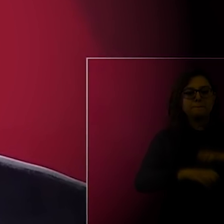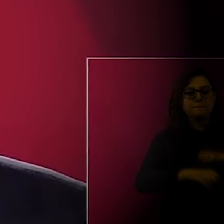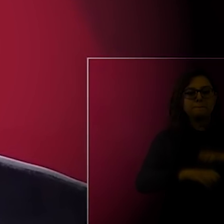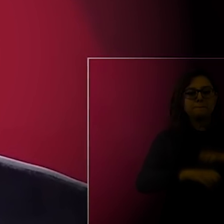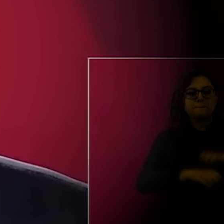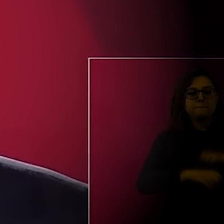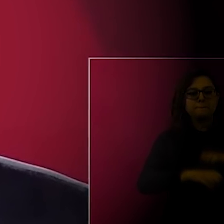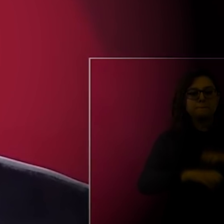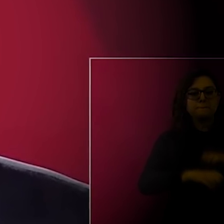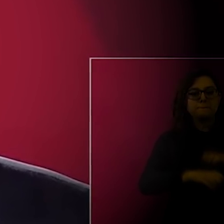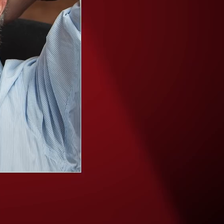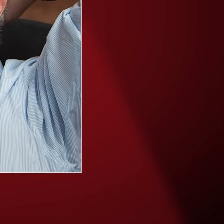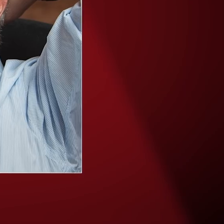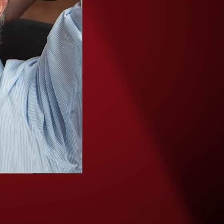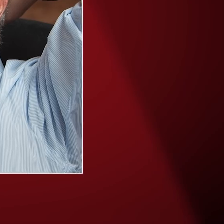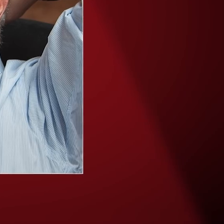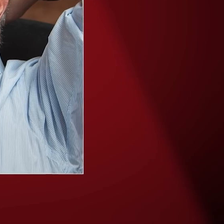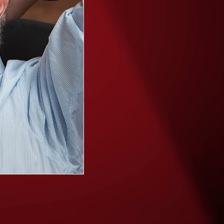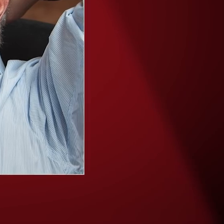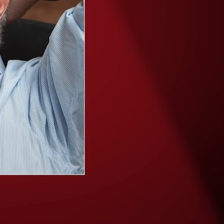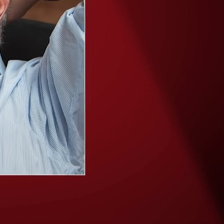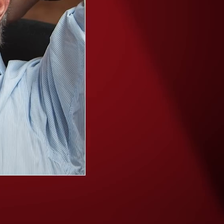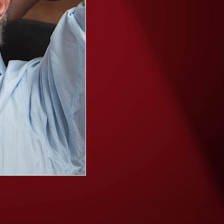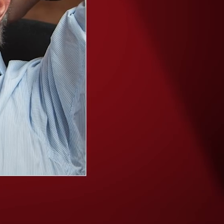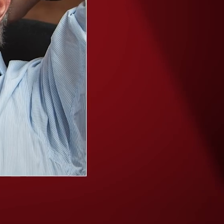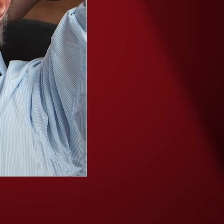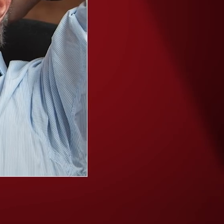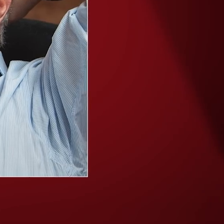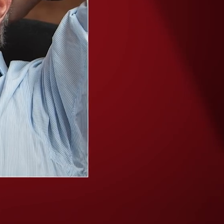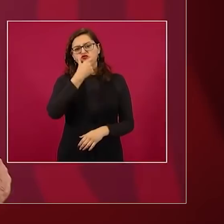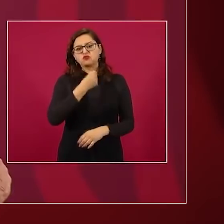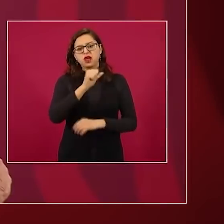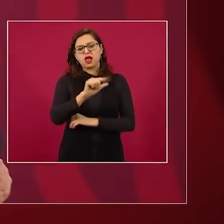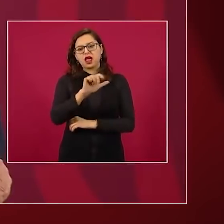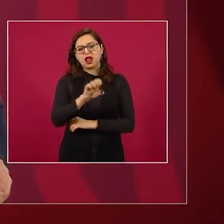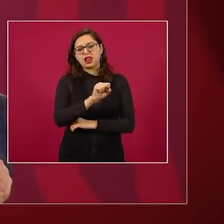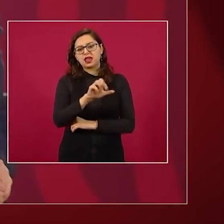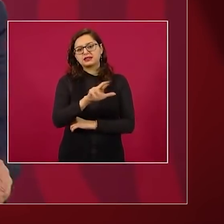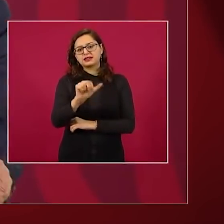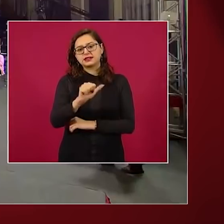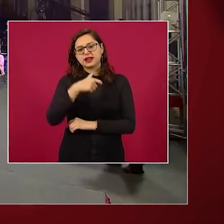a periodistas, sino también a comunicadores y publicistas como Carlos Alarraqui. Alarraqui